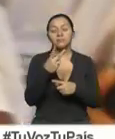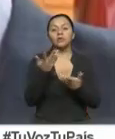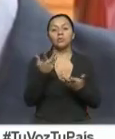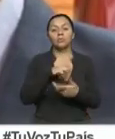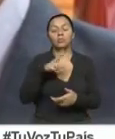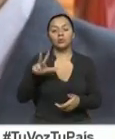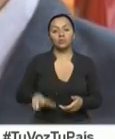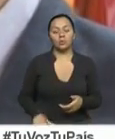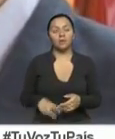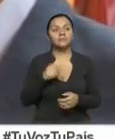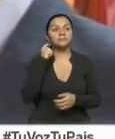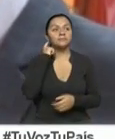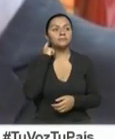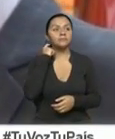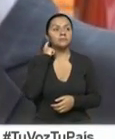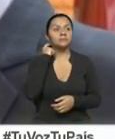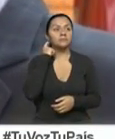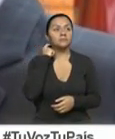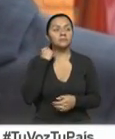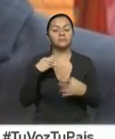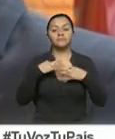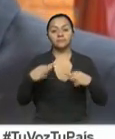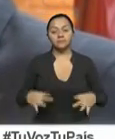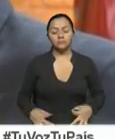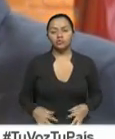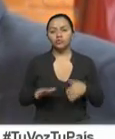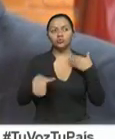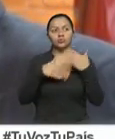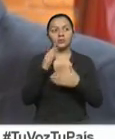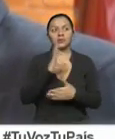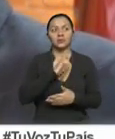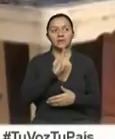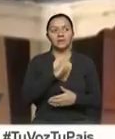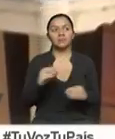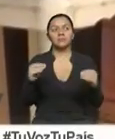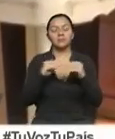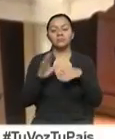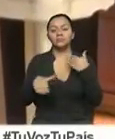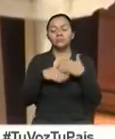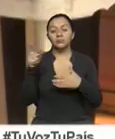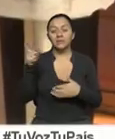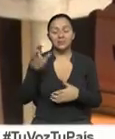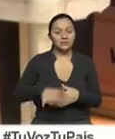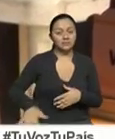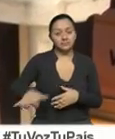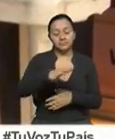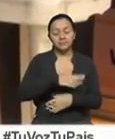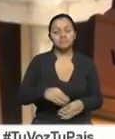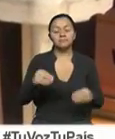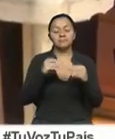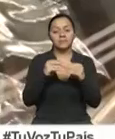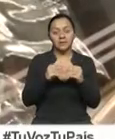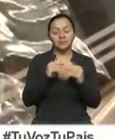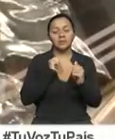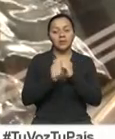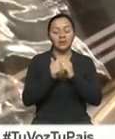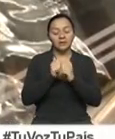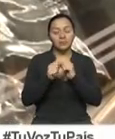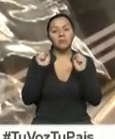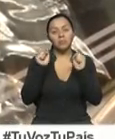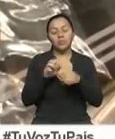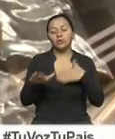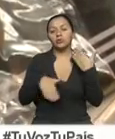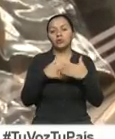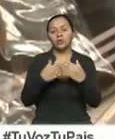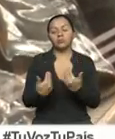Portugal. Bueno, son implementación netamente técnica en cada uno de lo que necesitan cada uno de nuestros atletas para poder tener